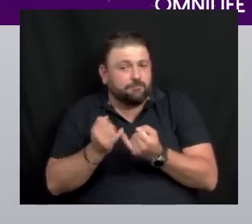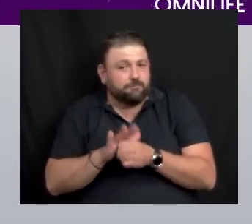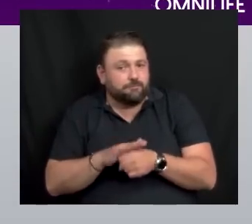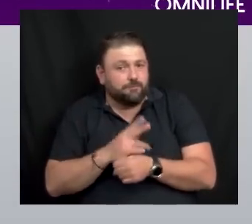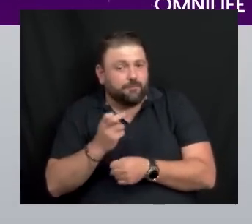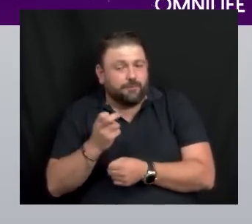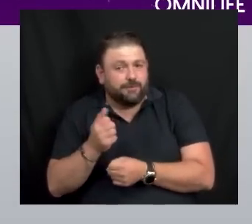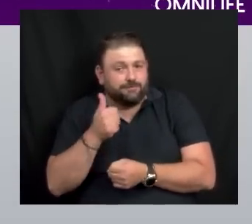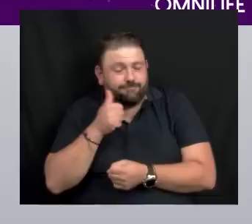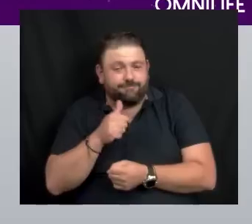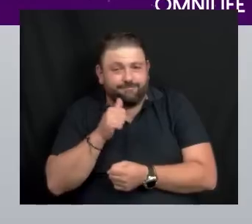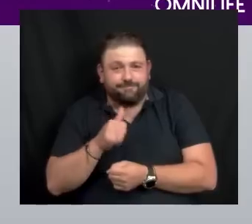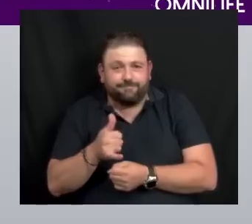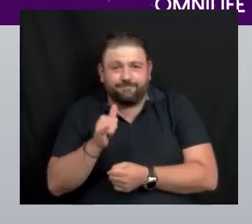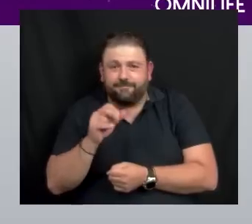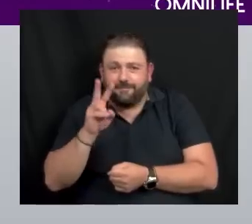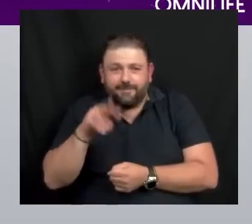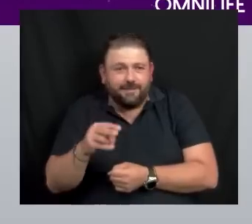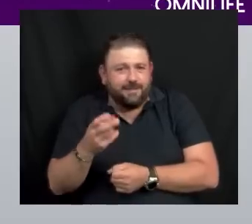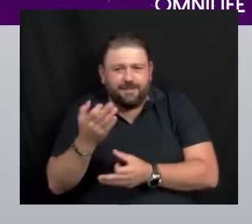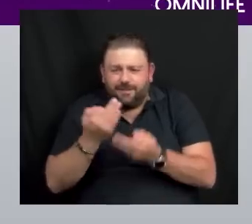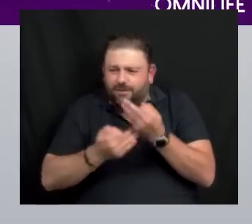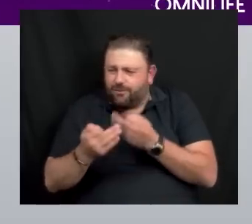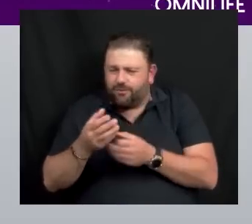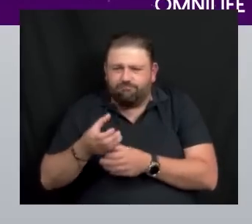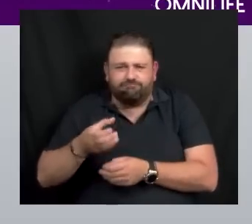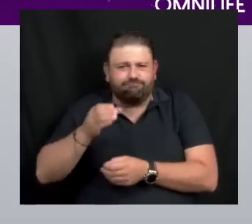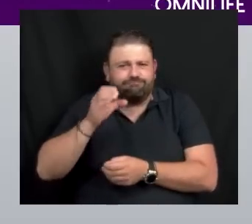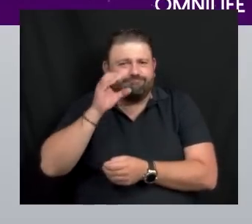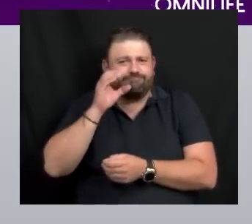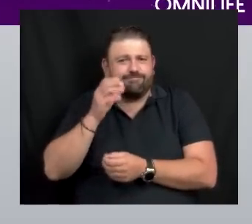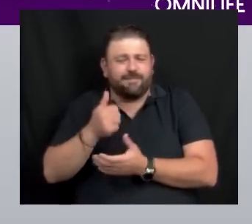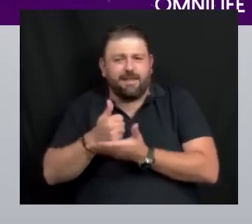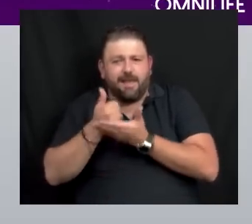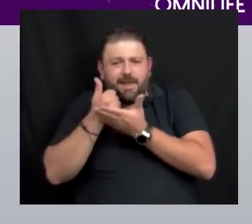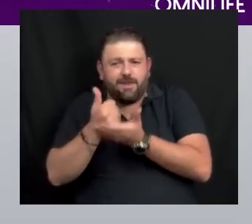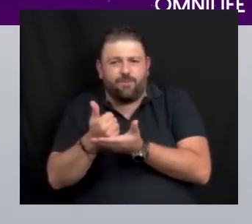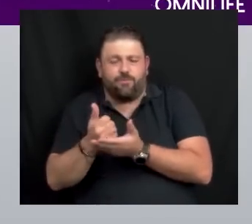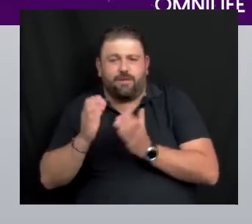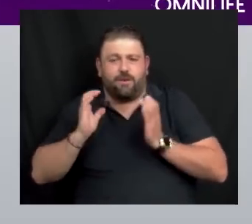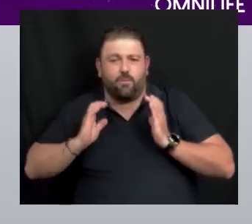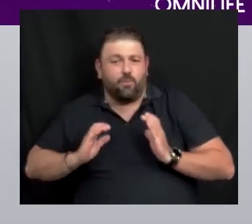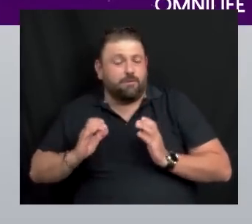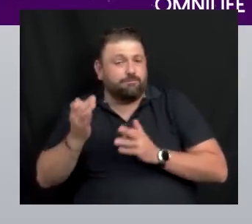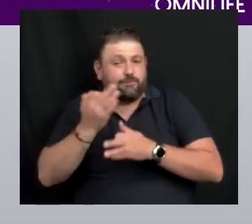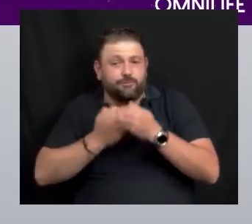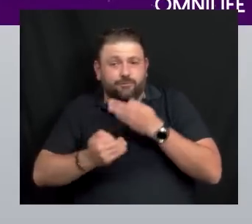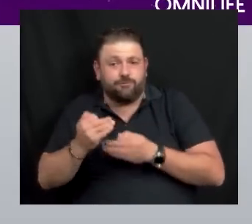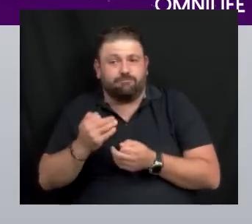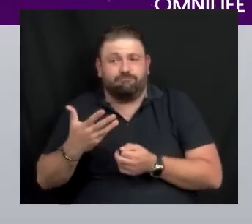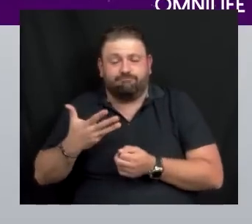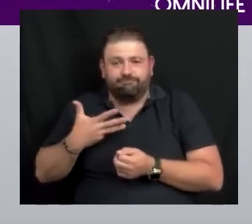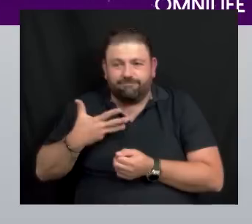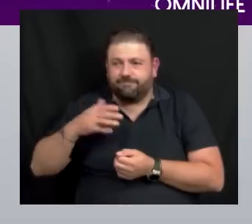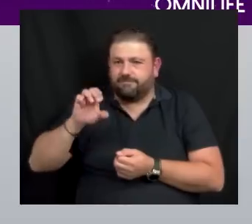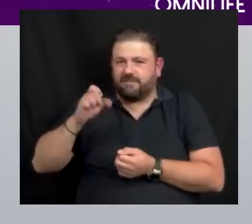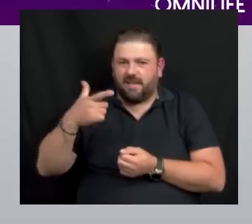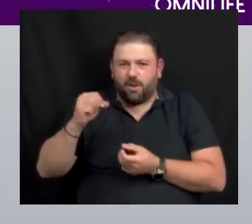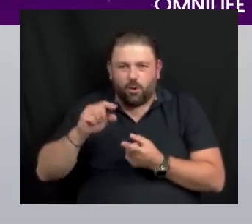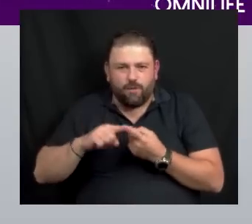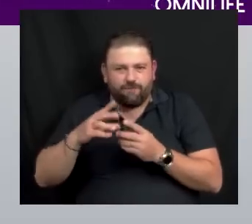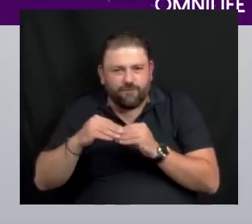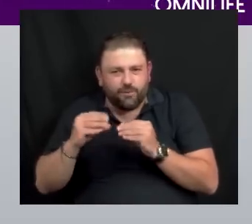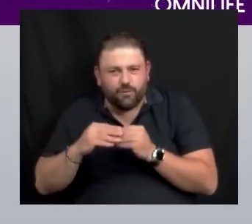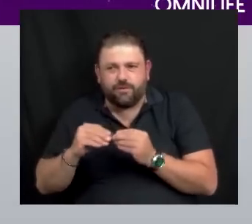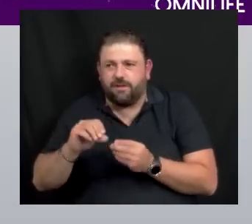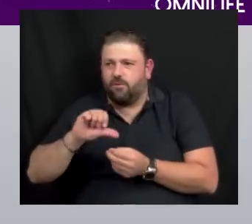molido. Es un reconstructor de mi cuerpo en un alto nivel. Y luego tenía un lado un Ego Fruta, y luego tenía mi Omni